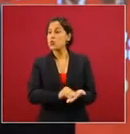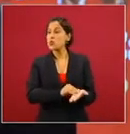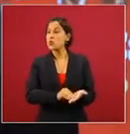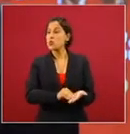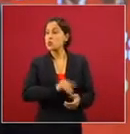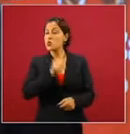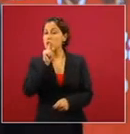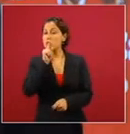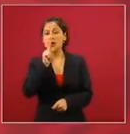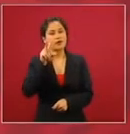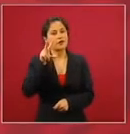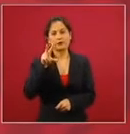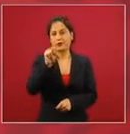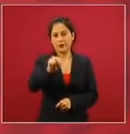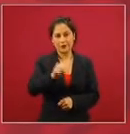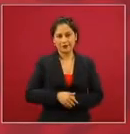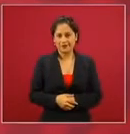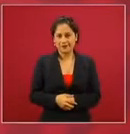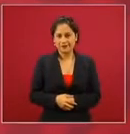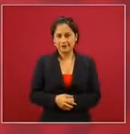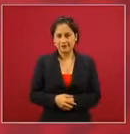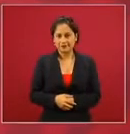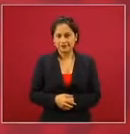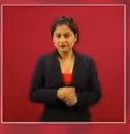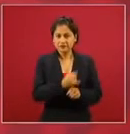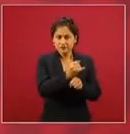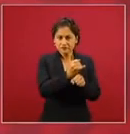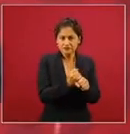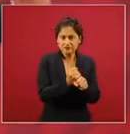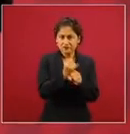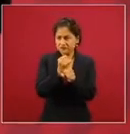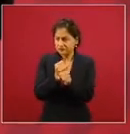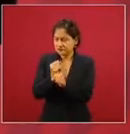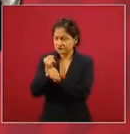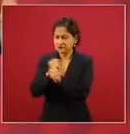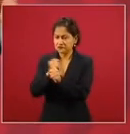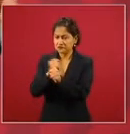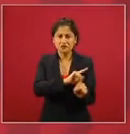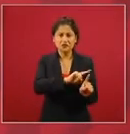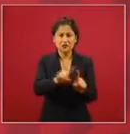Todos los expedientes, todas las investigaciones que se tienen, se les da curso.